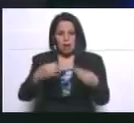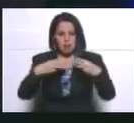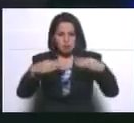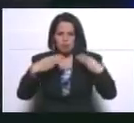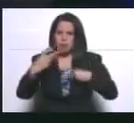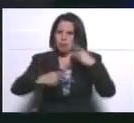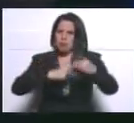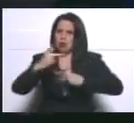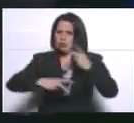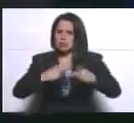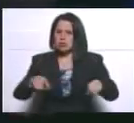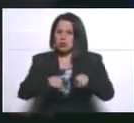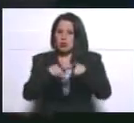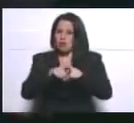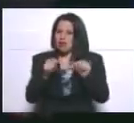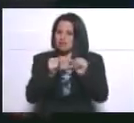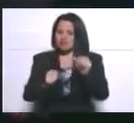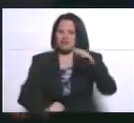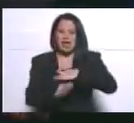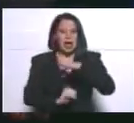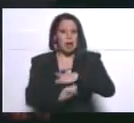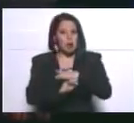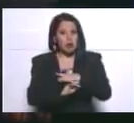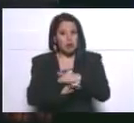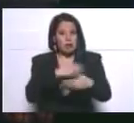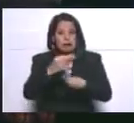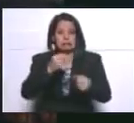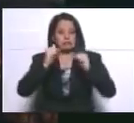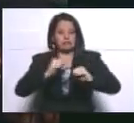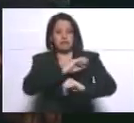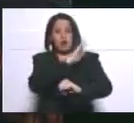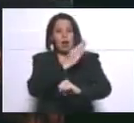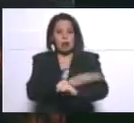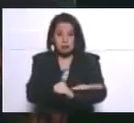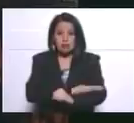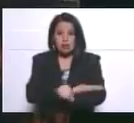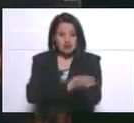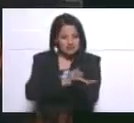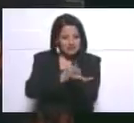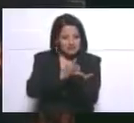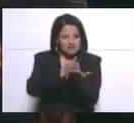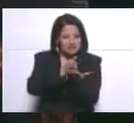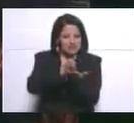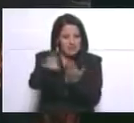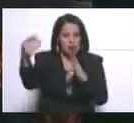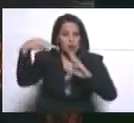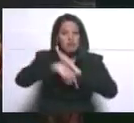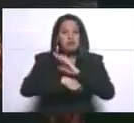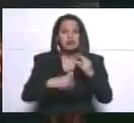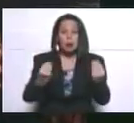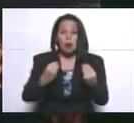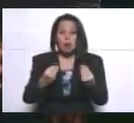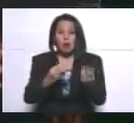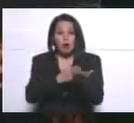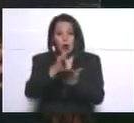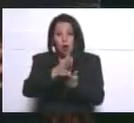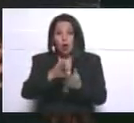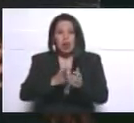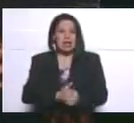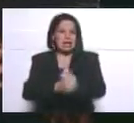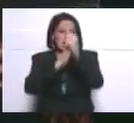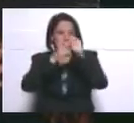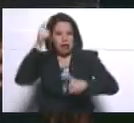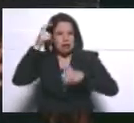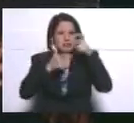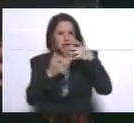y ciudadano estamos consolidando, sin duda. Por eso decía, no nos apartamos del camino, estamos profundizando el camino, estamos